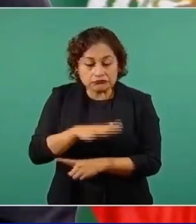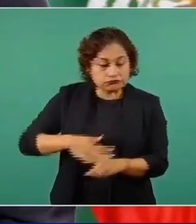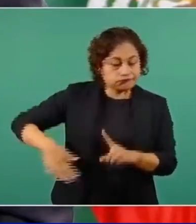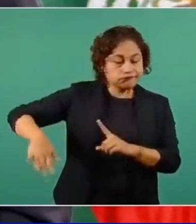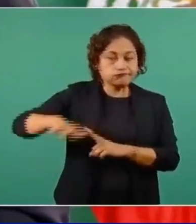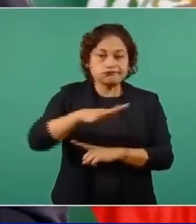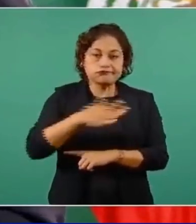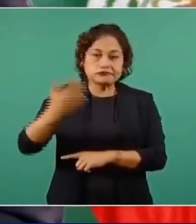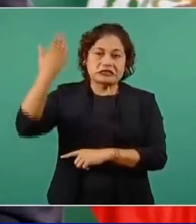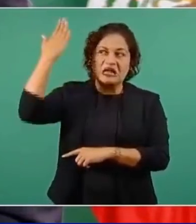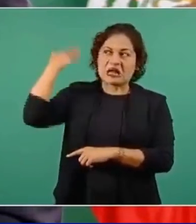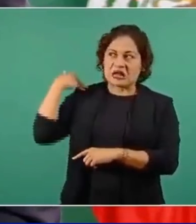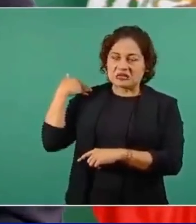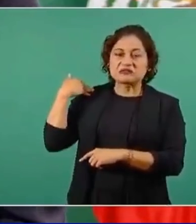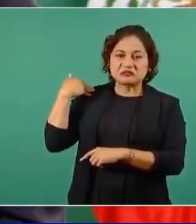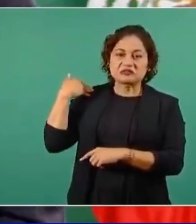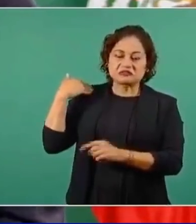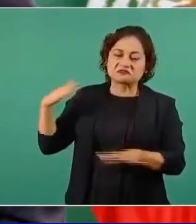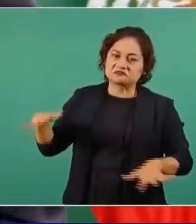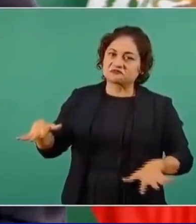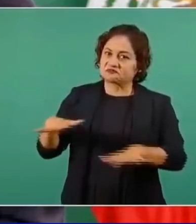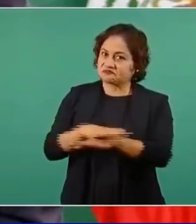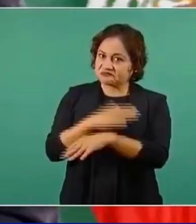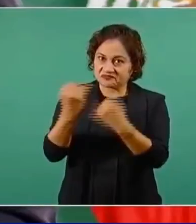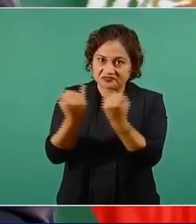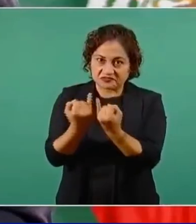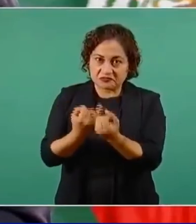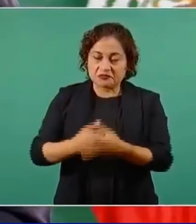¿Qué era lo de antes? De hace poco, ¿eh?